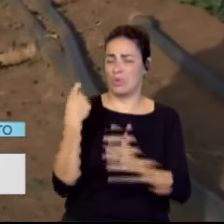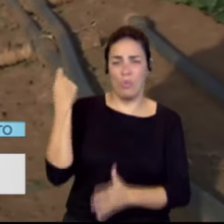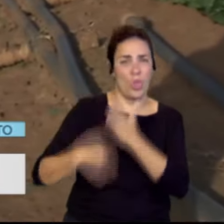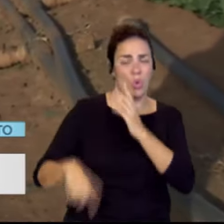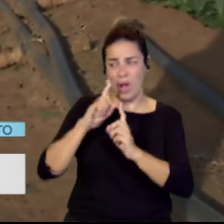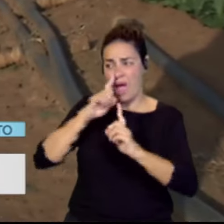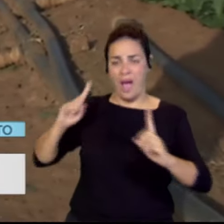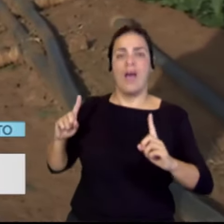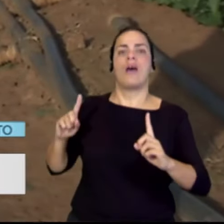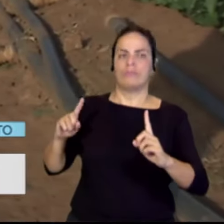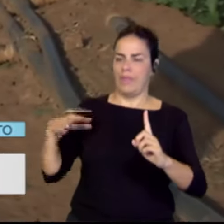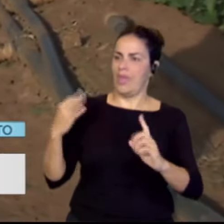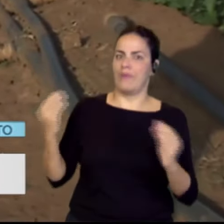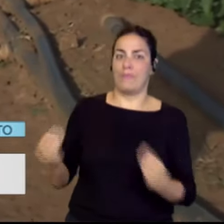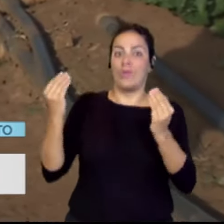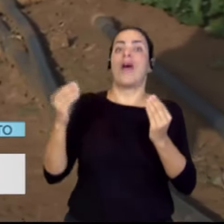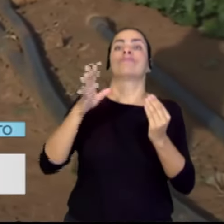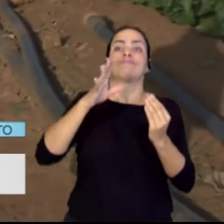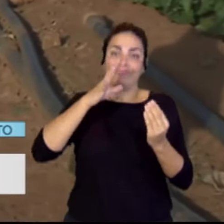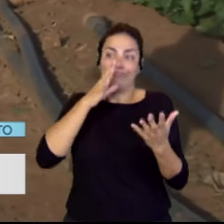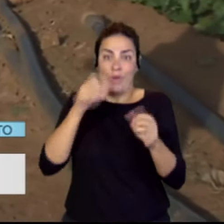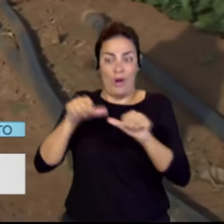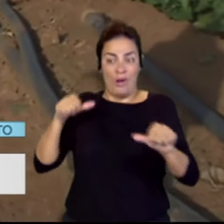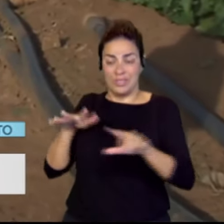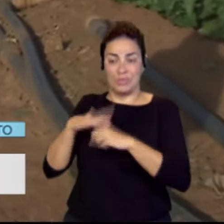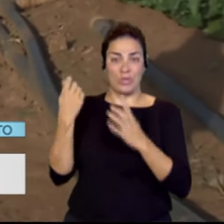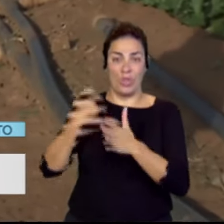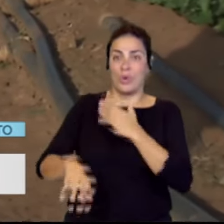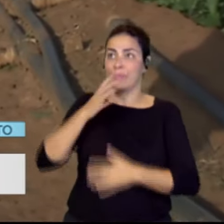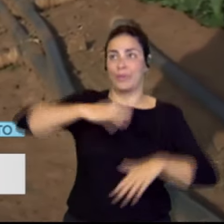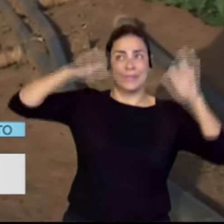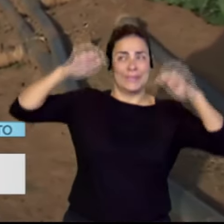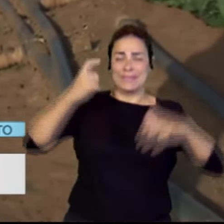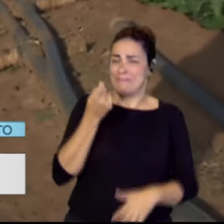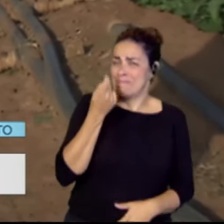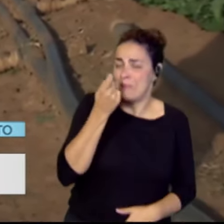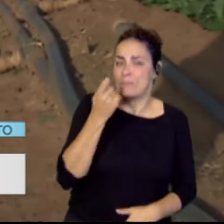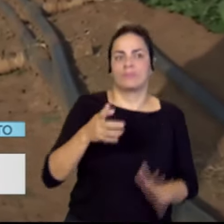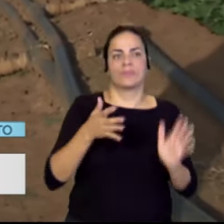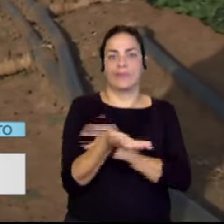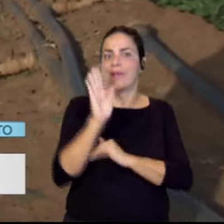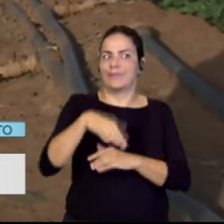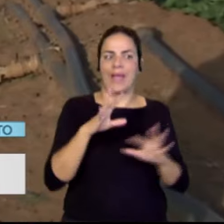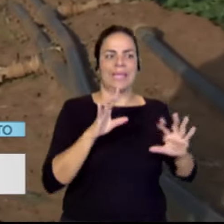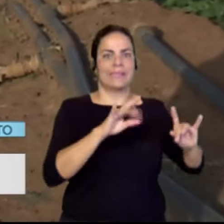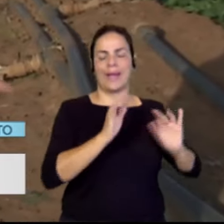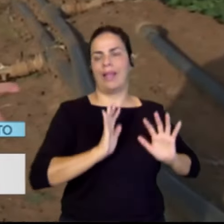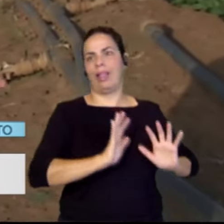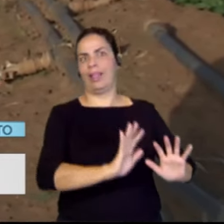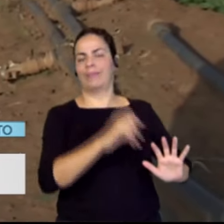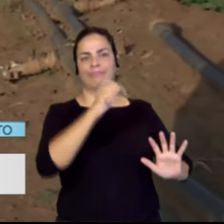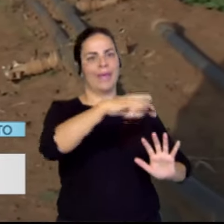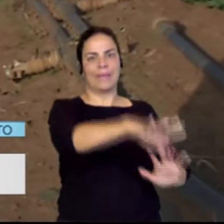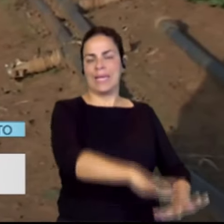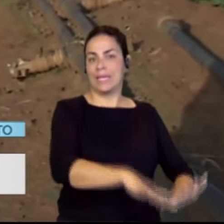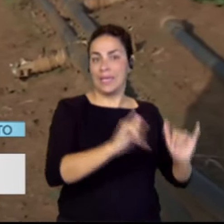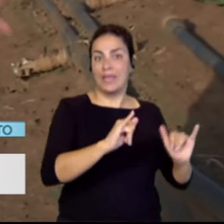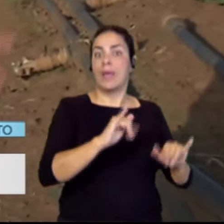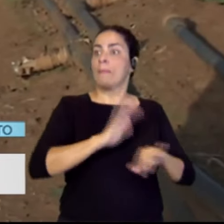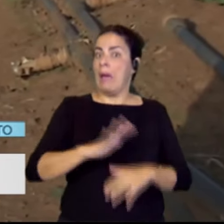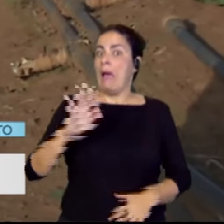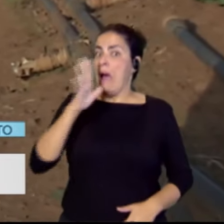Pues precisamente por esa falta de agua y que está provocando que se tengan que dejar terrenos en barbecho para poder la poca agua que